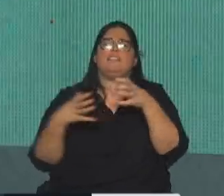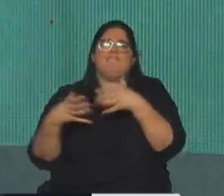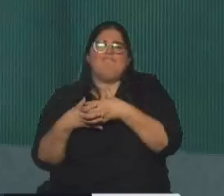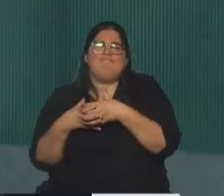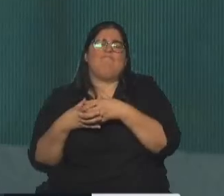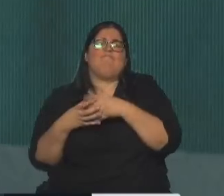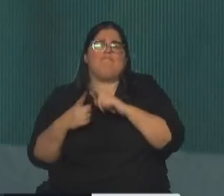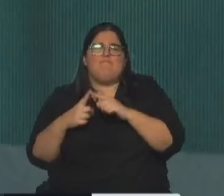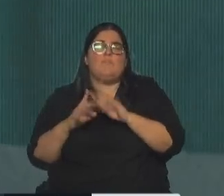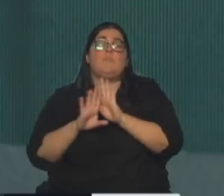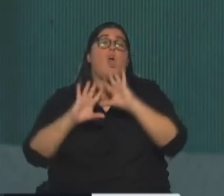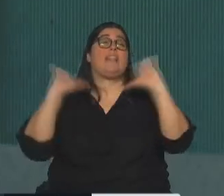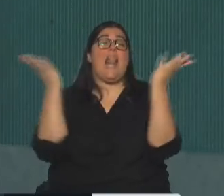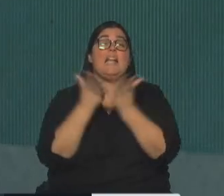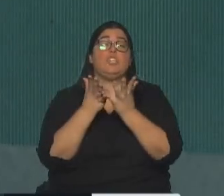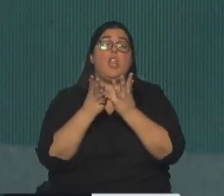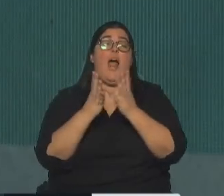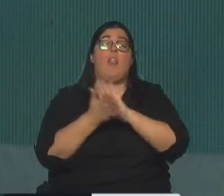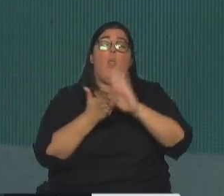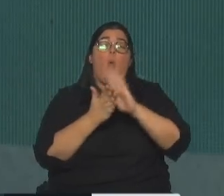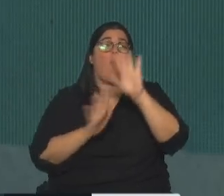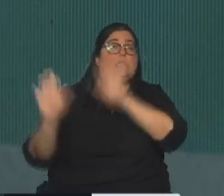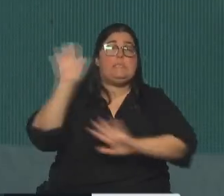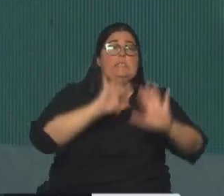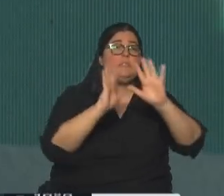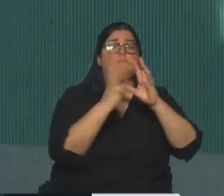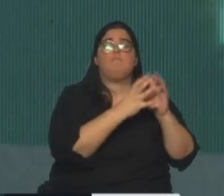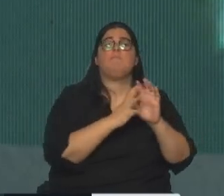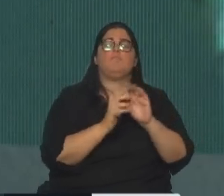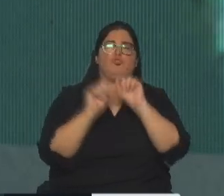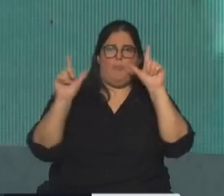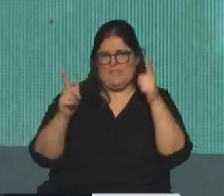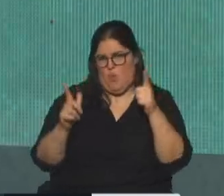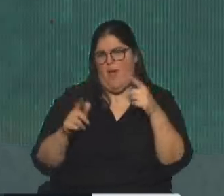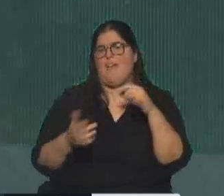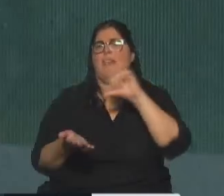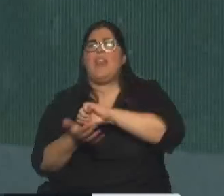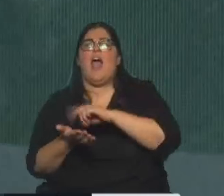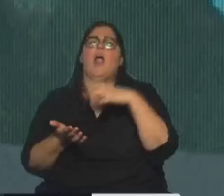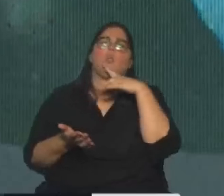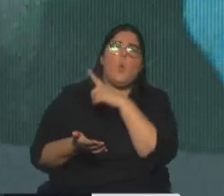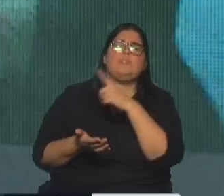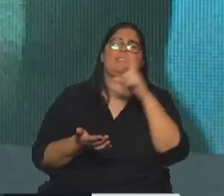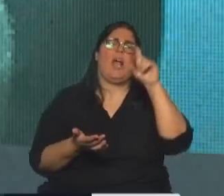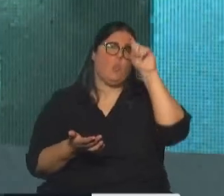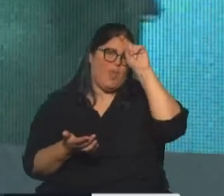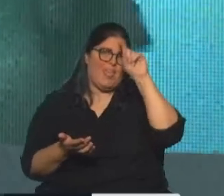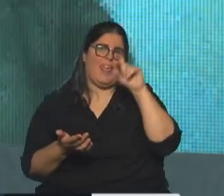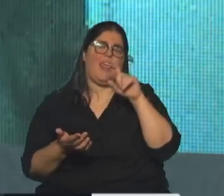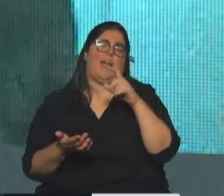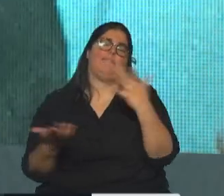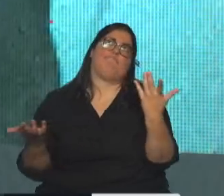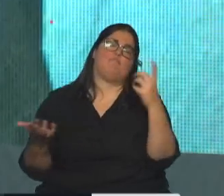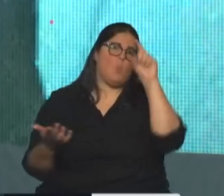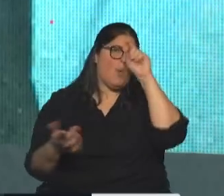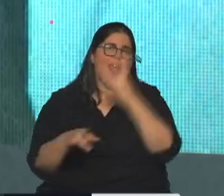nuevo reordenamiento internacional que no trae sorpresas, es decir, Irán, Rusia y Turquía, que Turquía, bueno, siempre